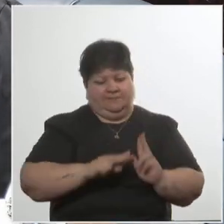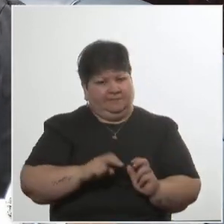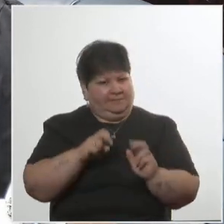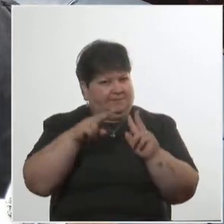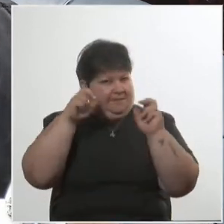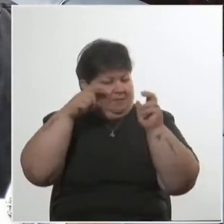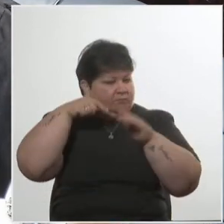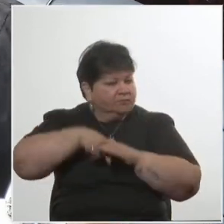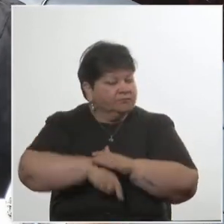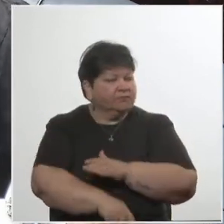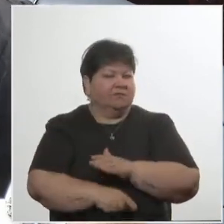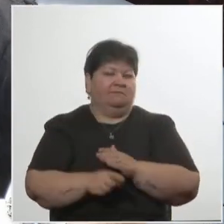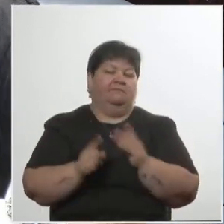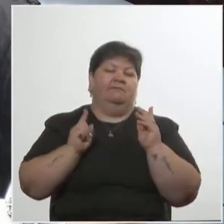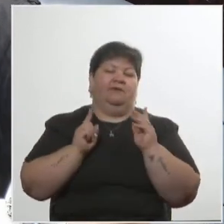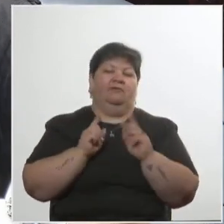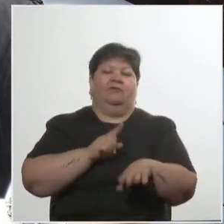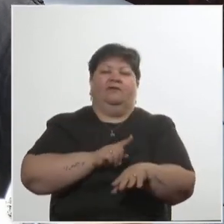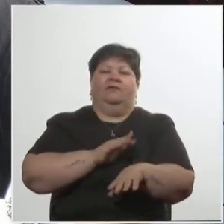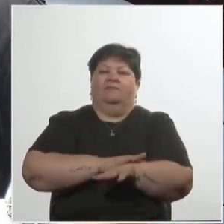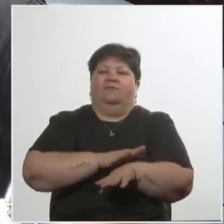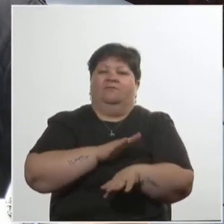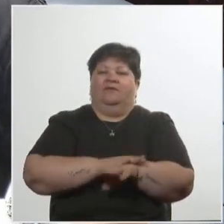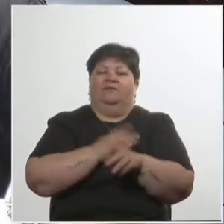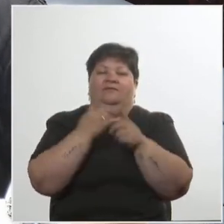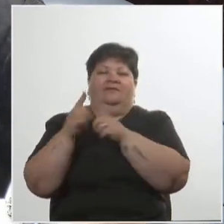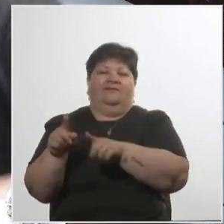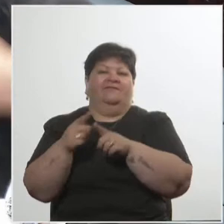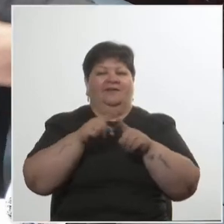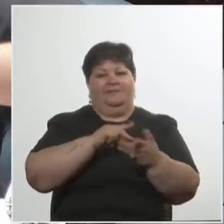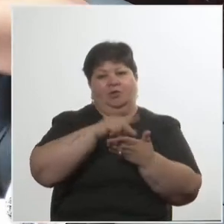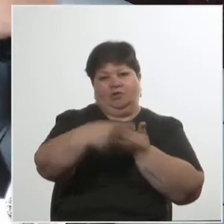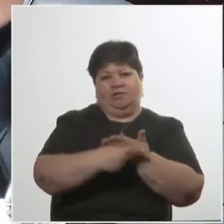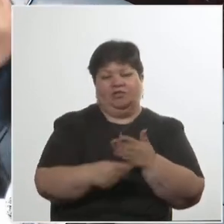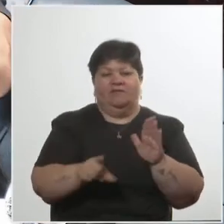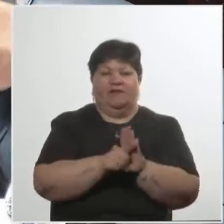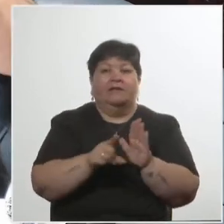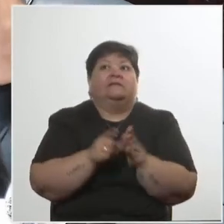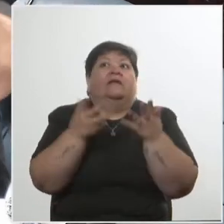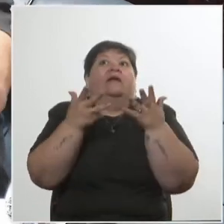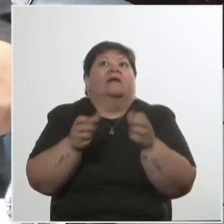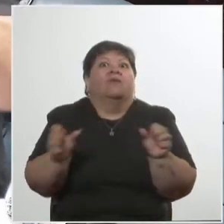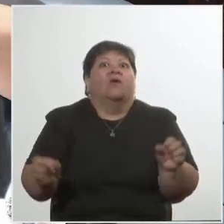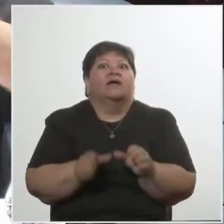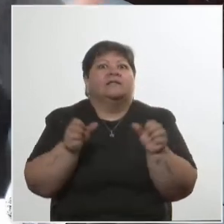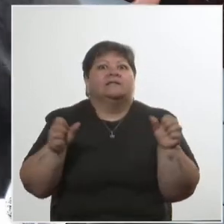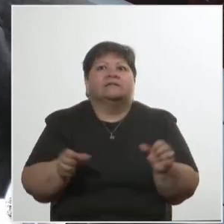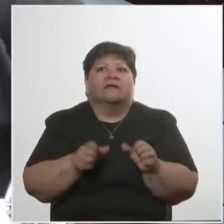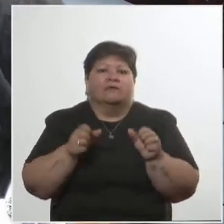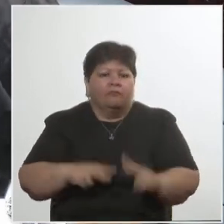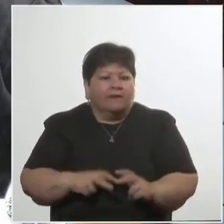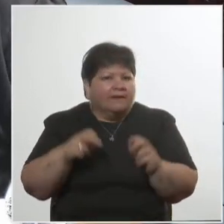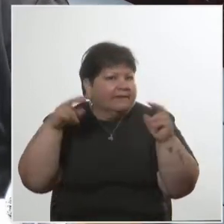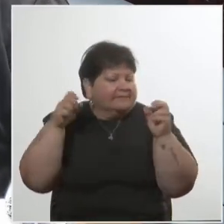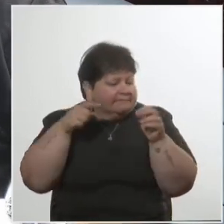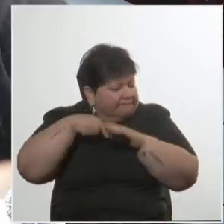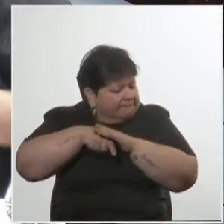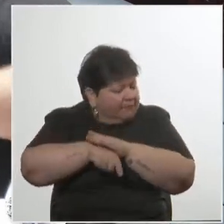con profundidad en tiempos distintos a lo que ha tenido tratamiento este proyecto de ley si lo que queremos hacer es un examen profundo riguroso